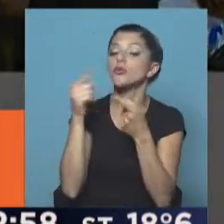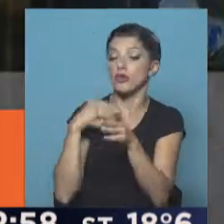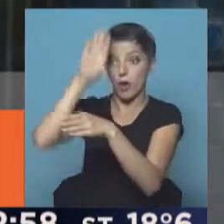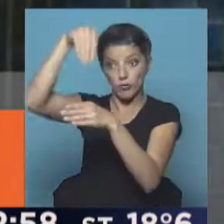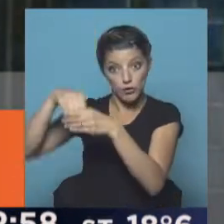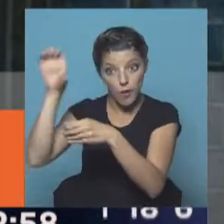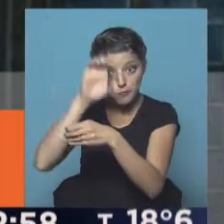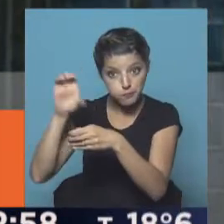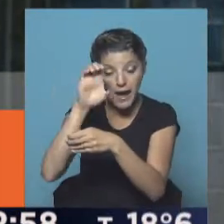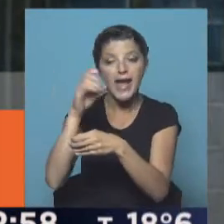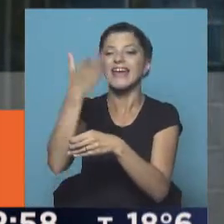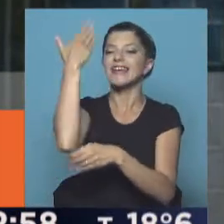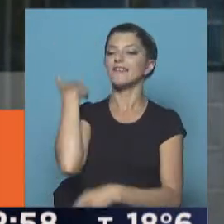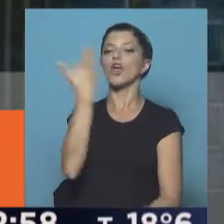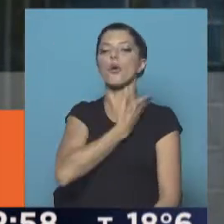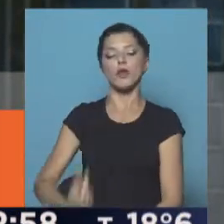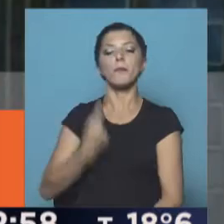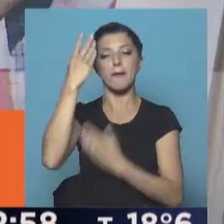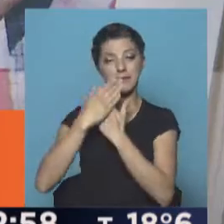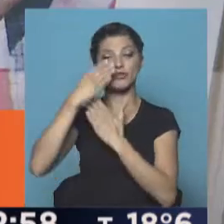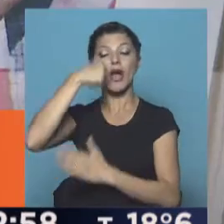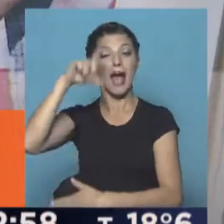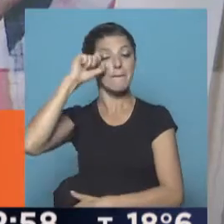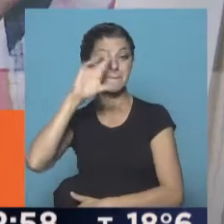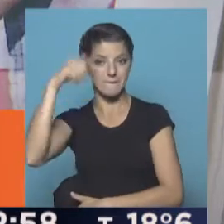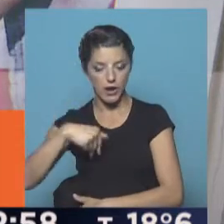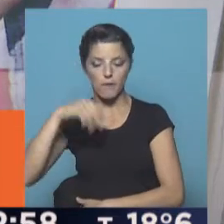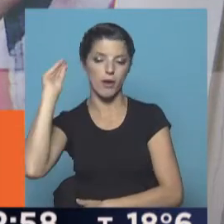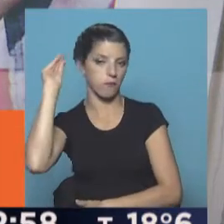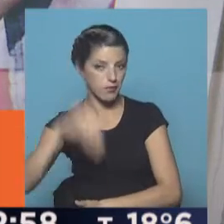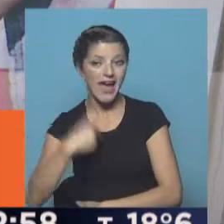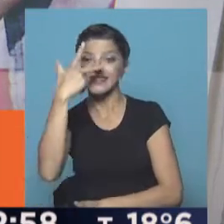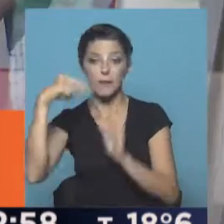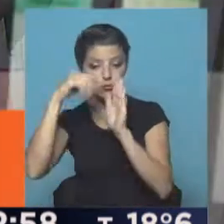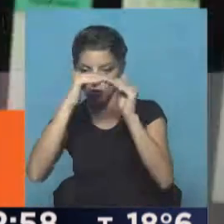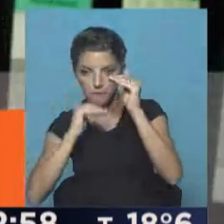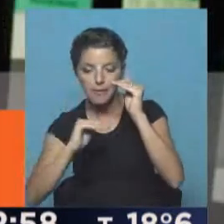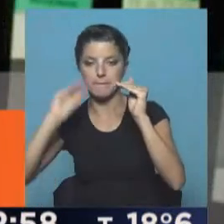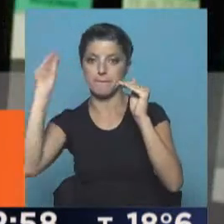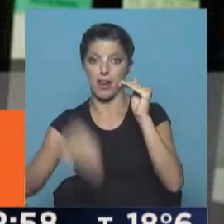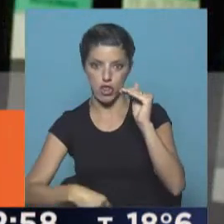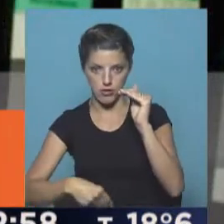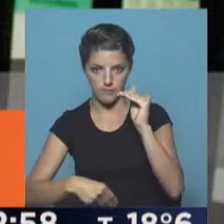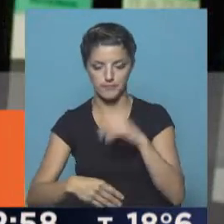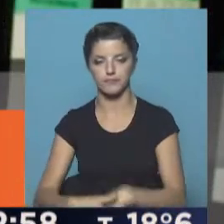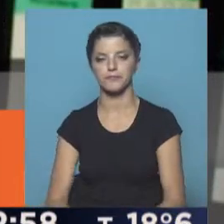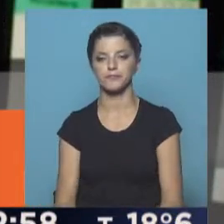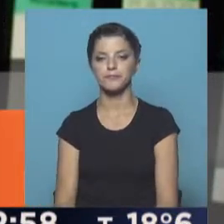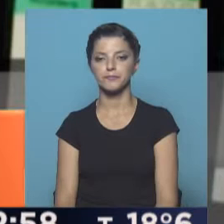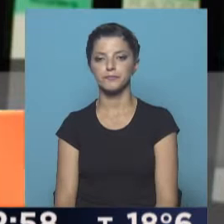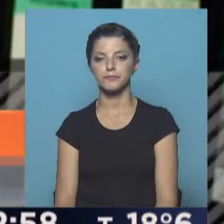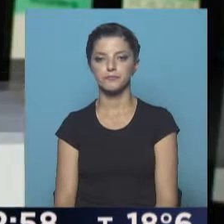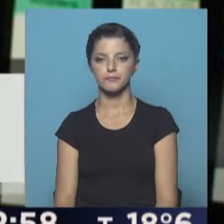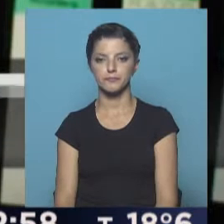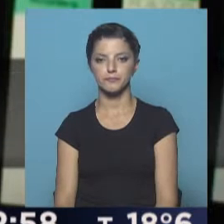regional, impulsada por el gobierno de David Cameron, perdió por menos de 3 puntos. A second referendum is highly unlikely.